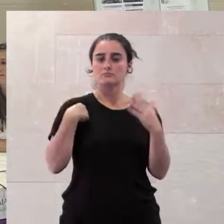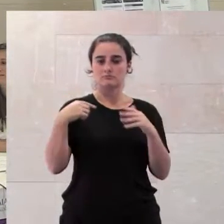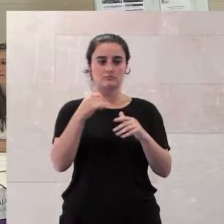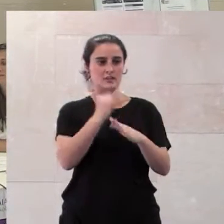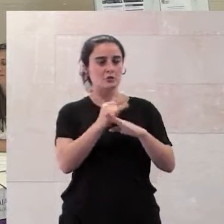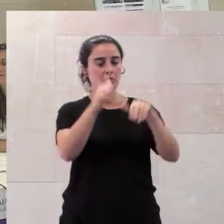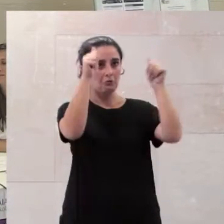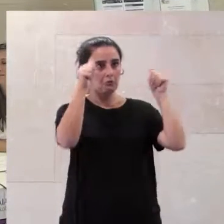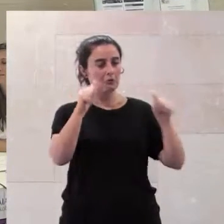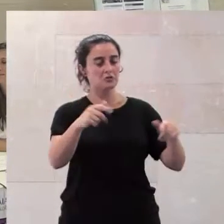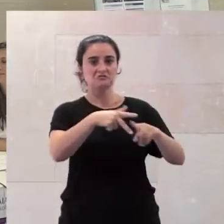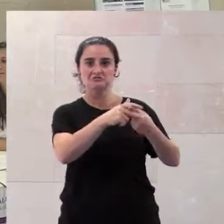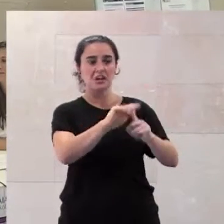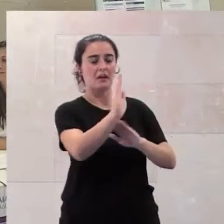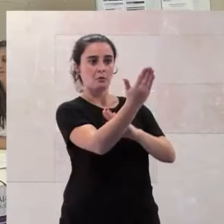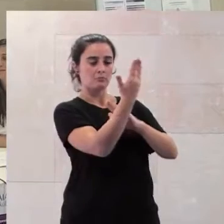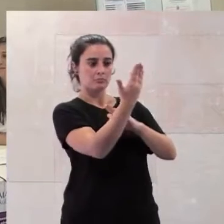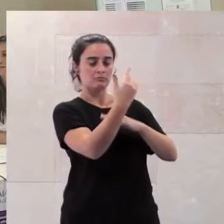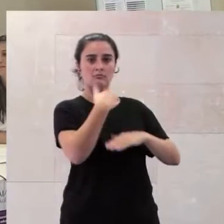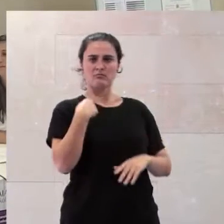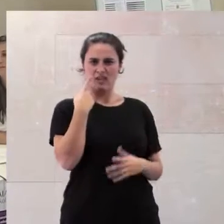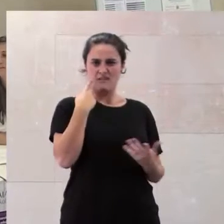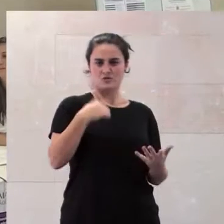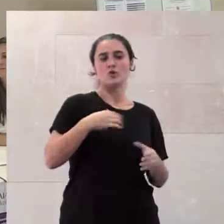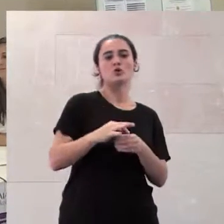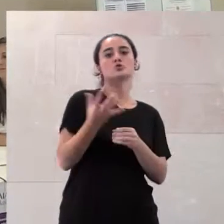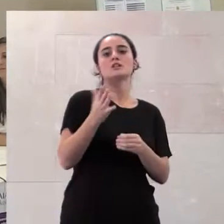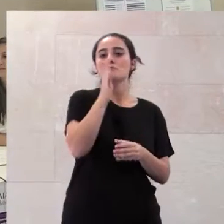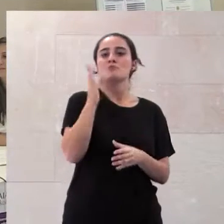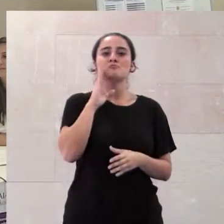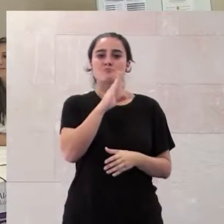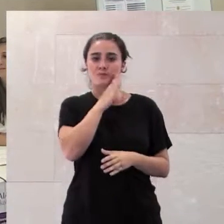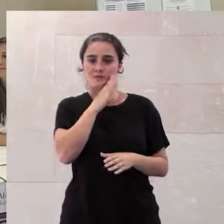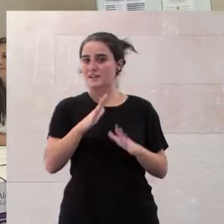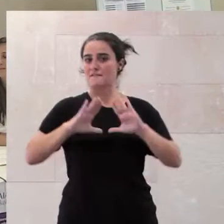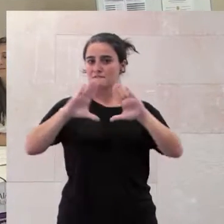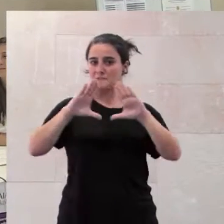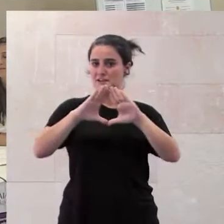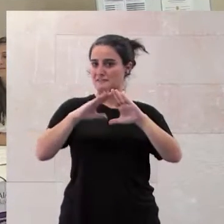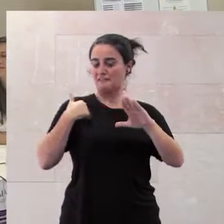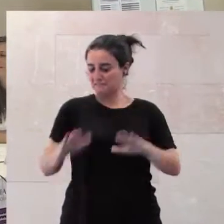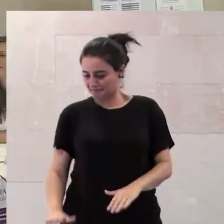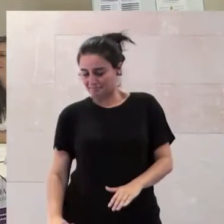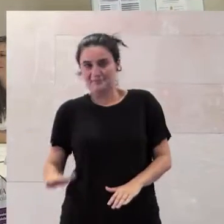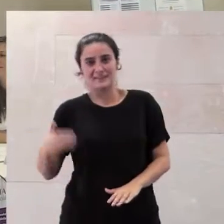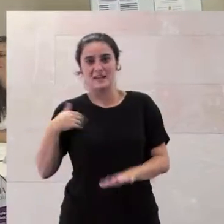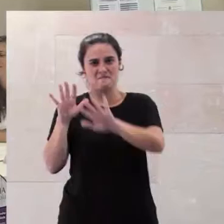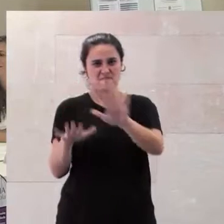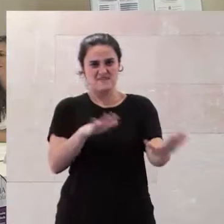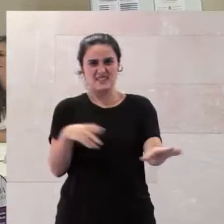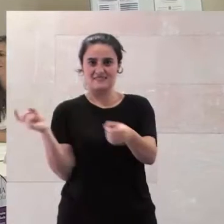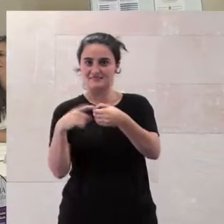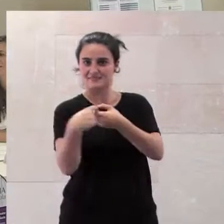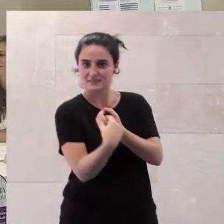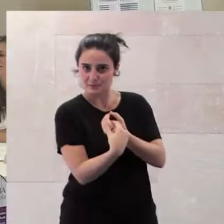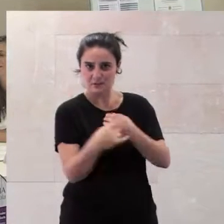y dijimos, pues a ver qué es esto. Es verdad que yo tuve la suerte y tengo la suerte de tener una madre feminista que desde muy pequeña ya nos llevaba a las manifestaciones y